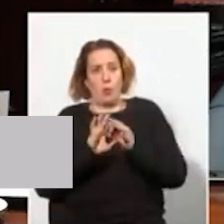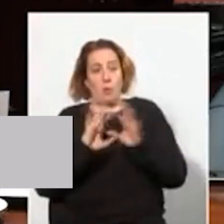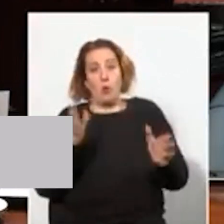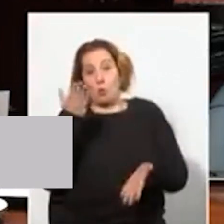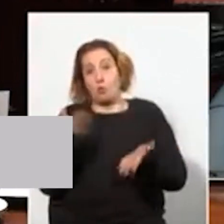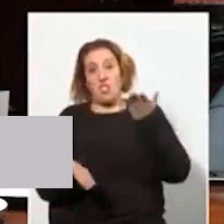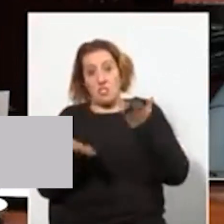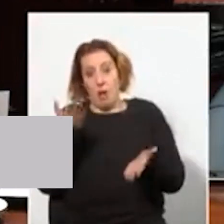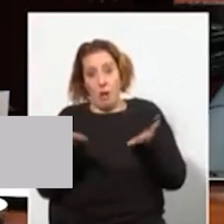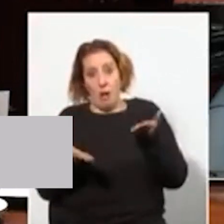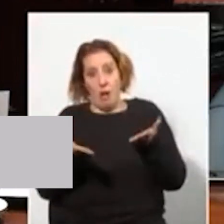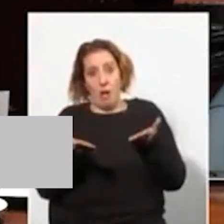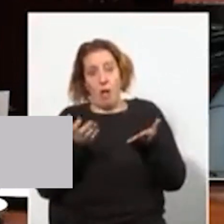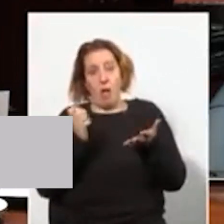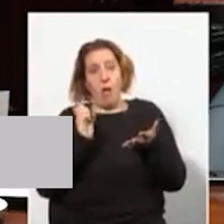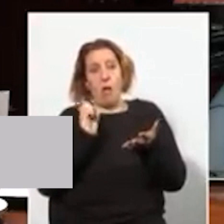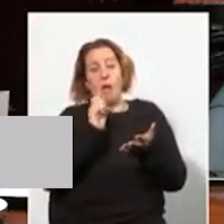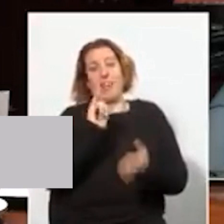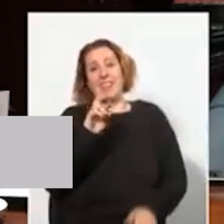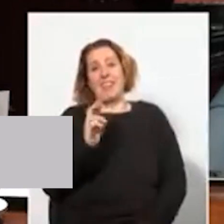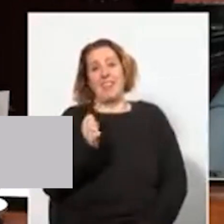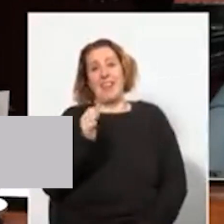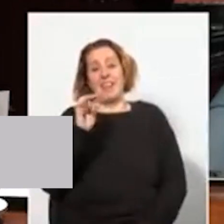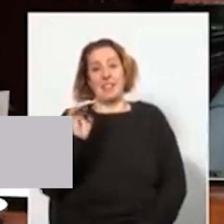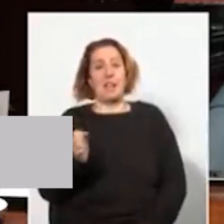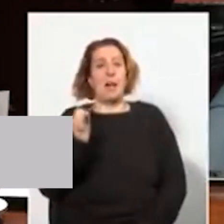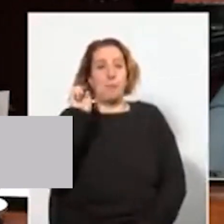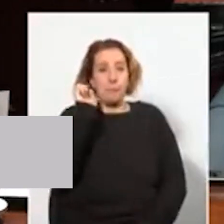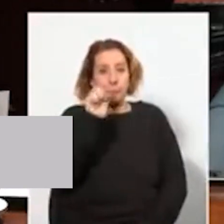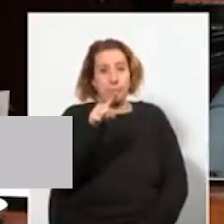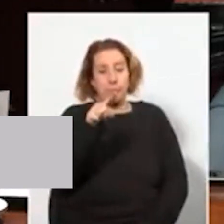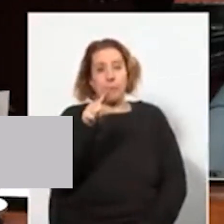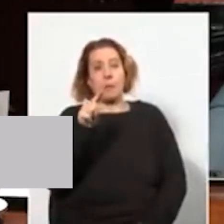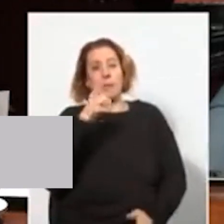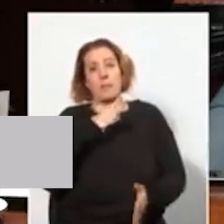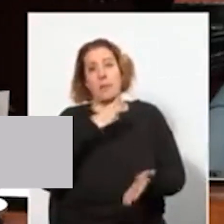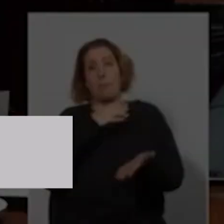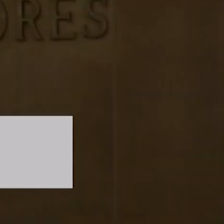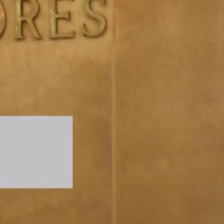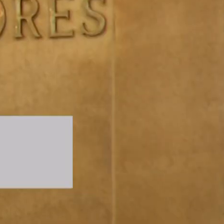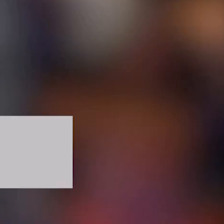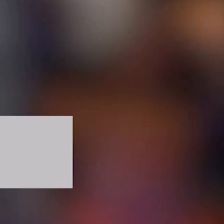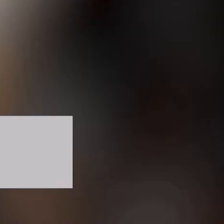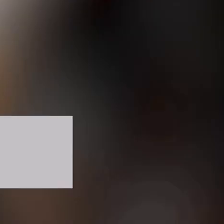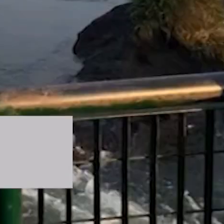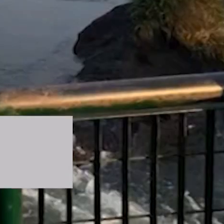la justicia emiratí de haber portado un pasaporte falso.